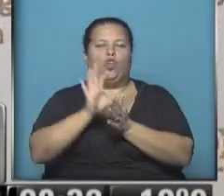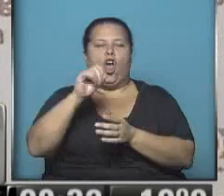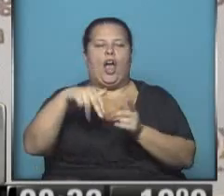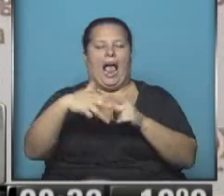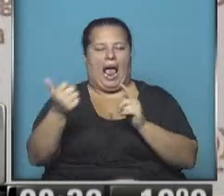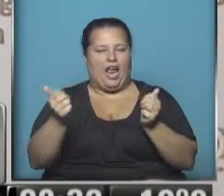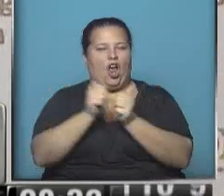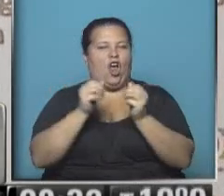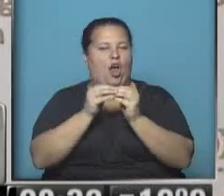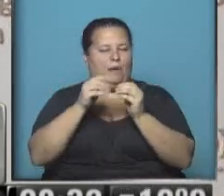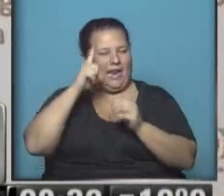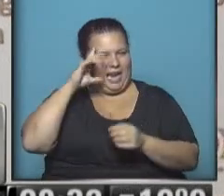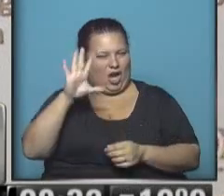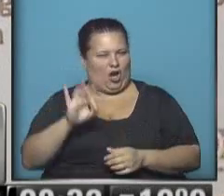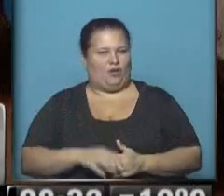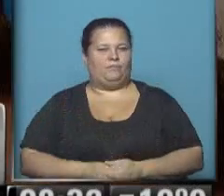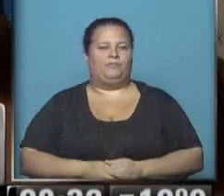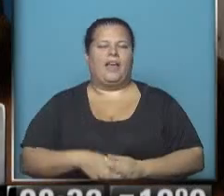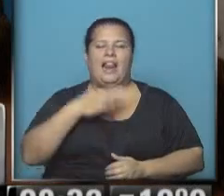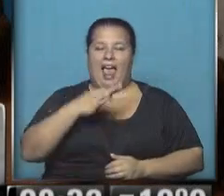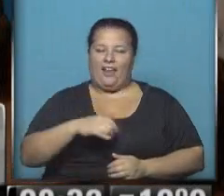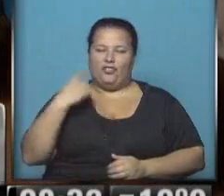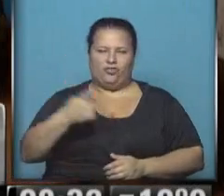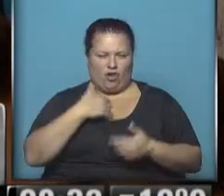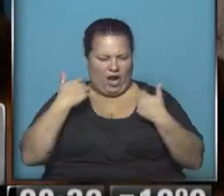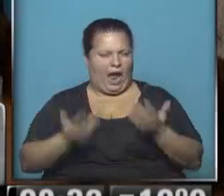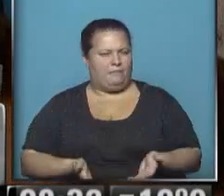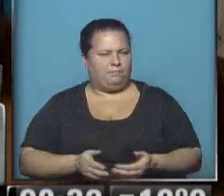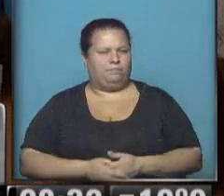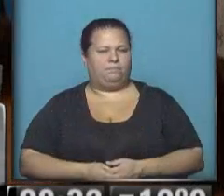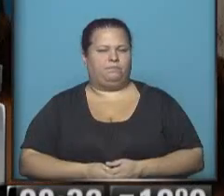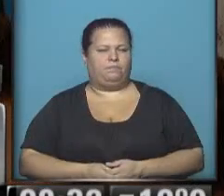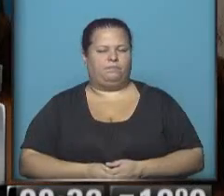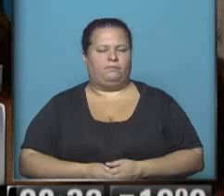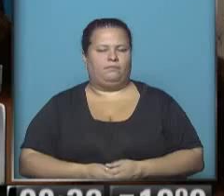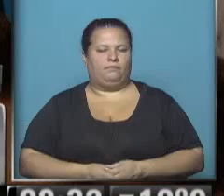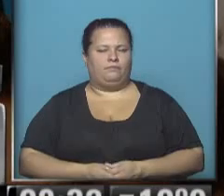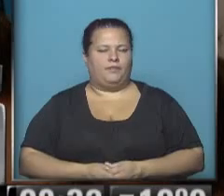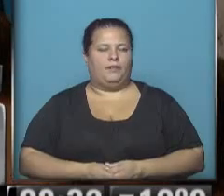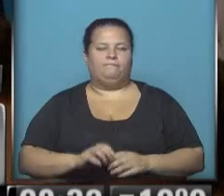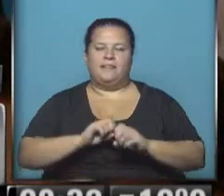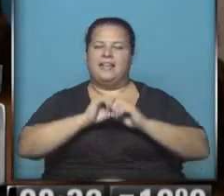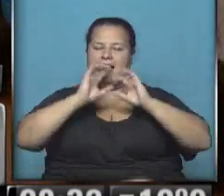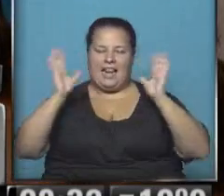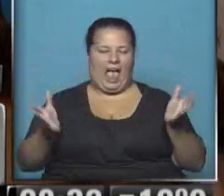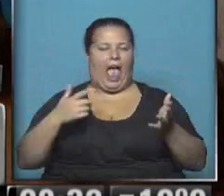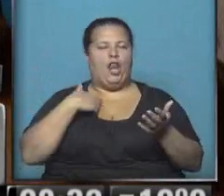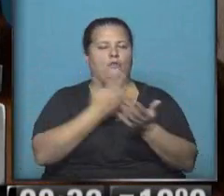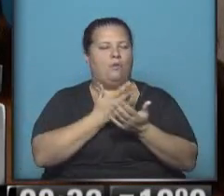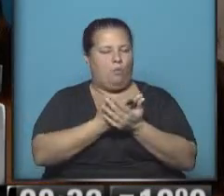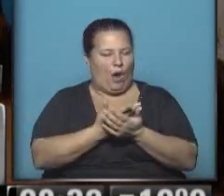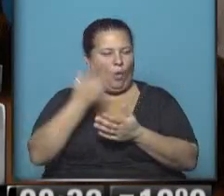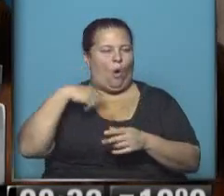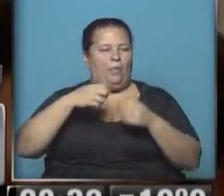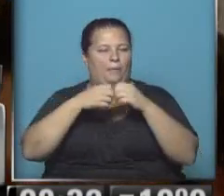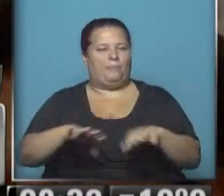compañera en eco la verdad es que nosotros estamos conformes con haber ha sido claro en cuáles son nuestras propuestas desde que